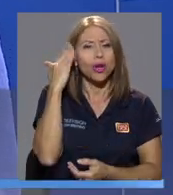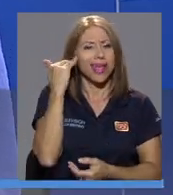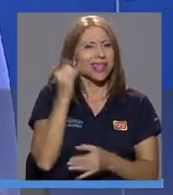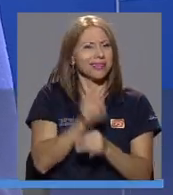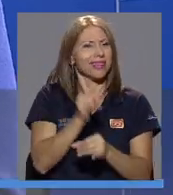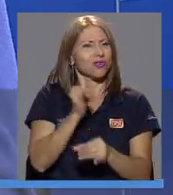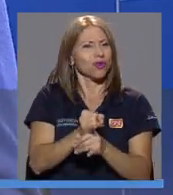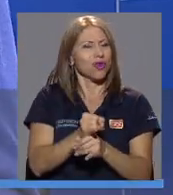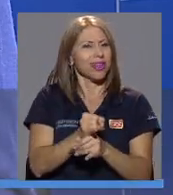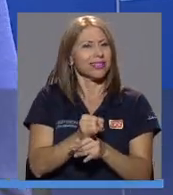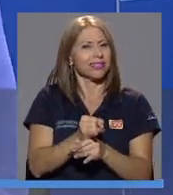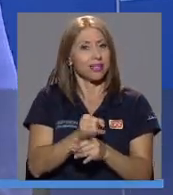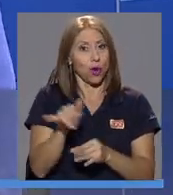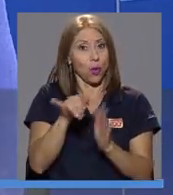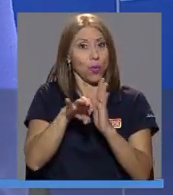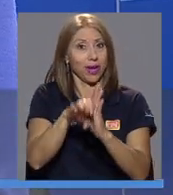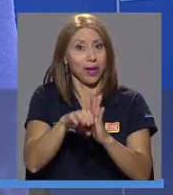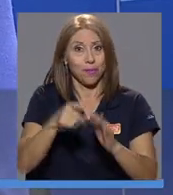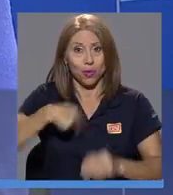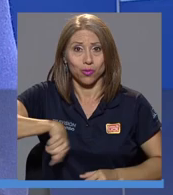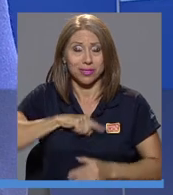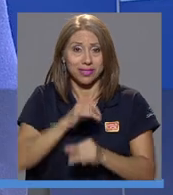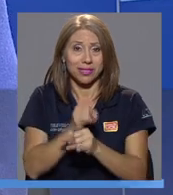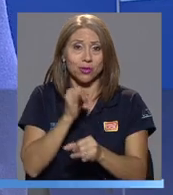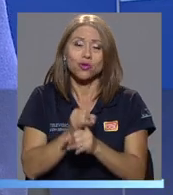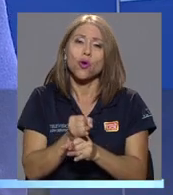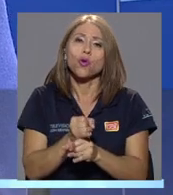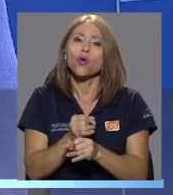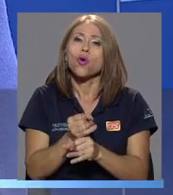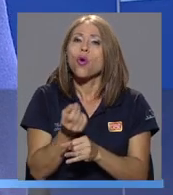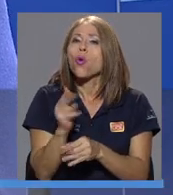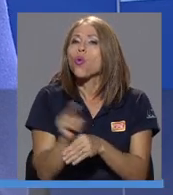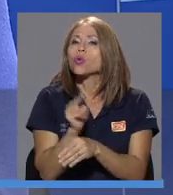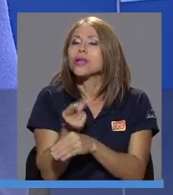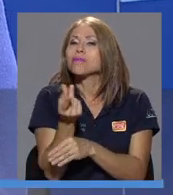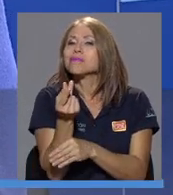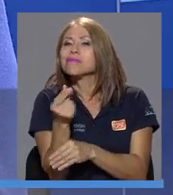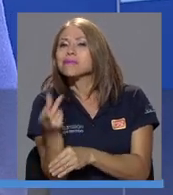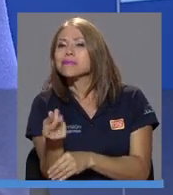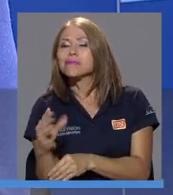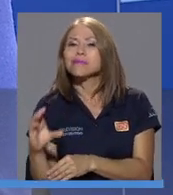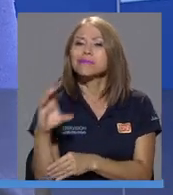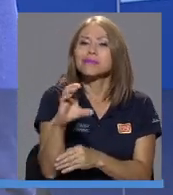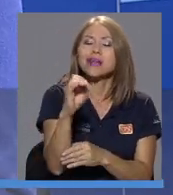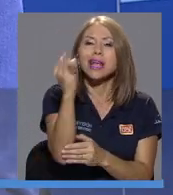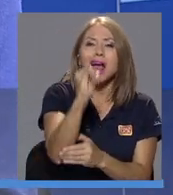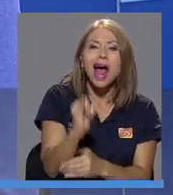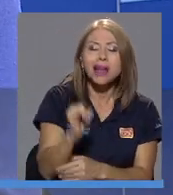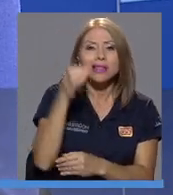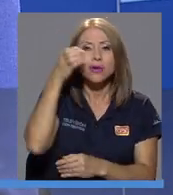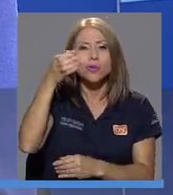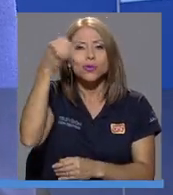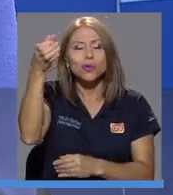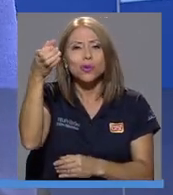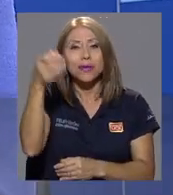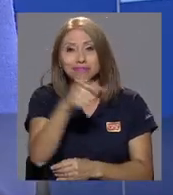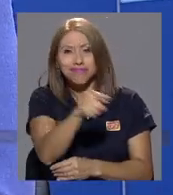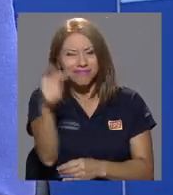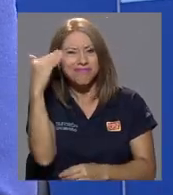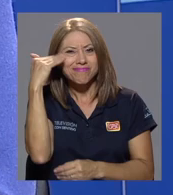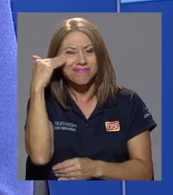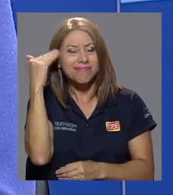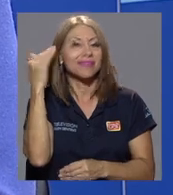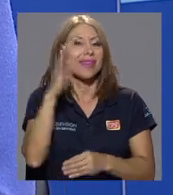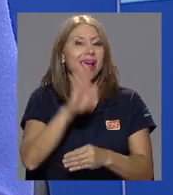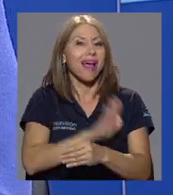invierten en cultura en arte y yo quisiera que la gente conozca un poco qué hacemos desde la parte de artes musicales